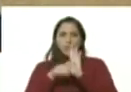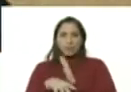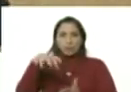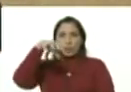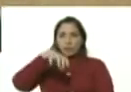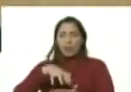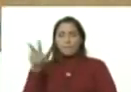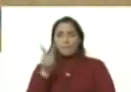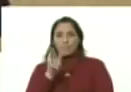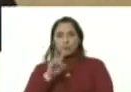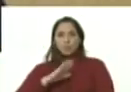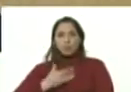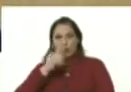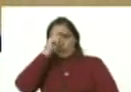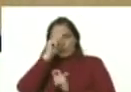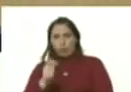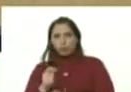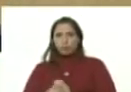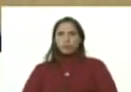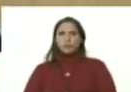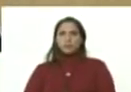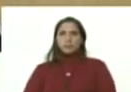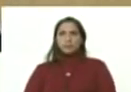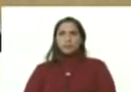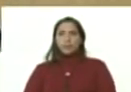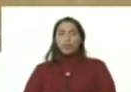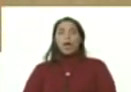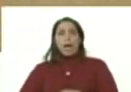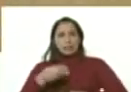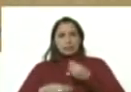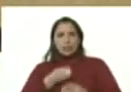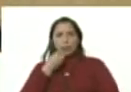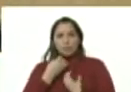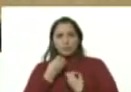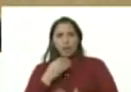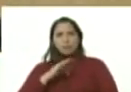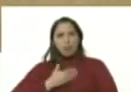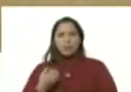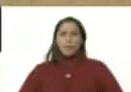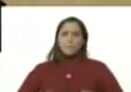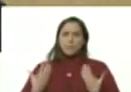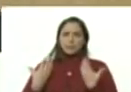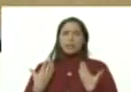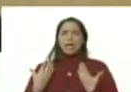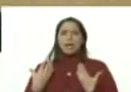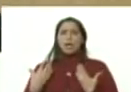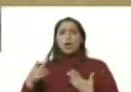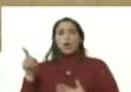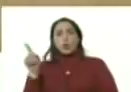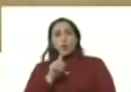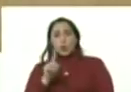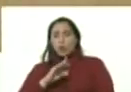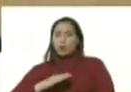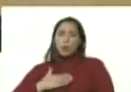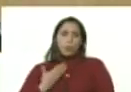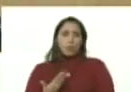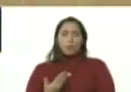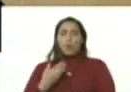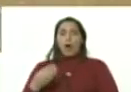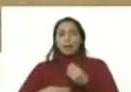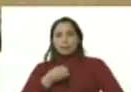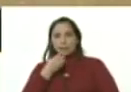venezolano, pueda reconocer lo que hacemos bien y pueda también objetar lo que no estemos haciendo bien para que podamos corregir, pero de